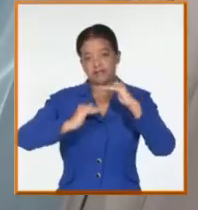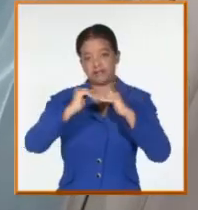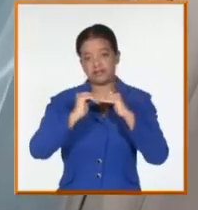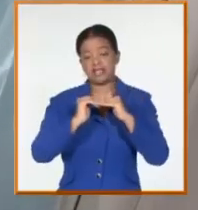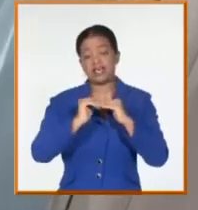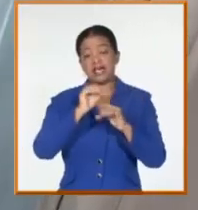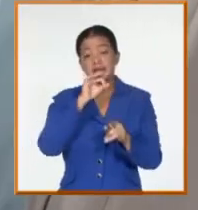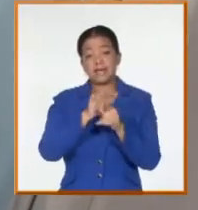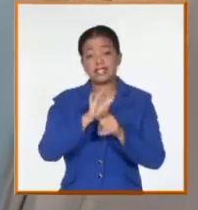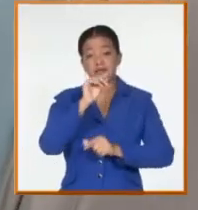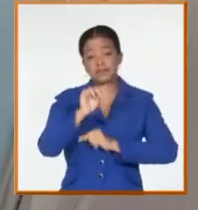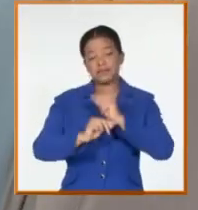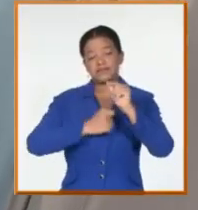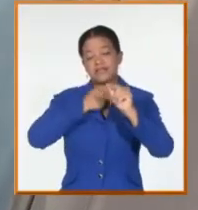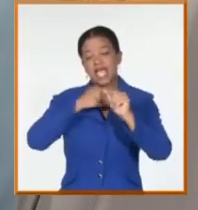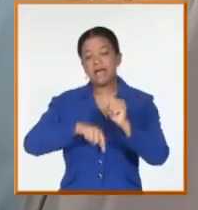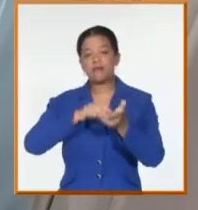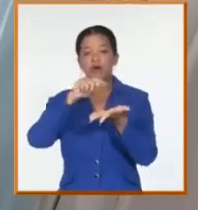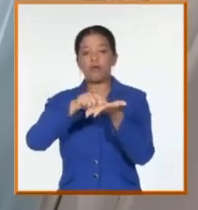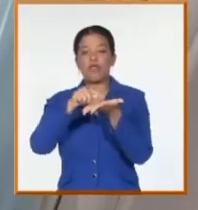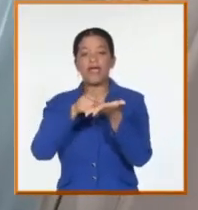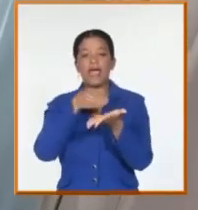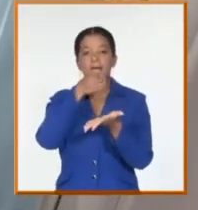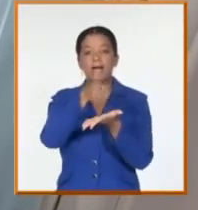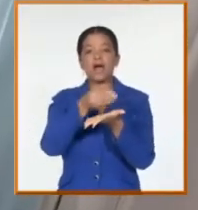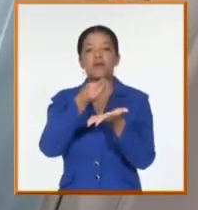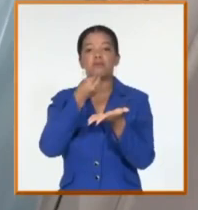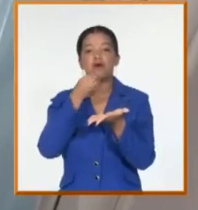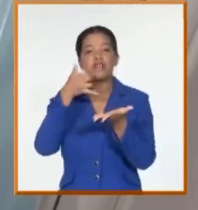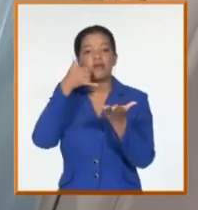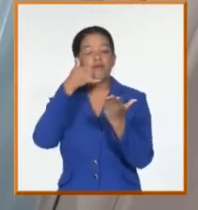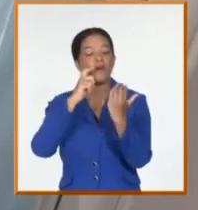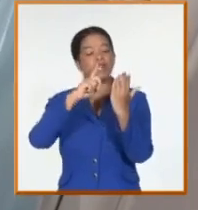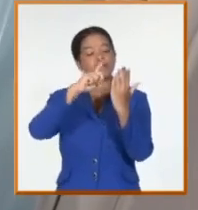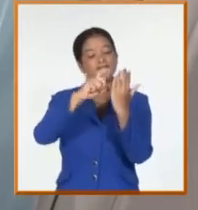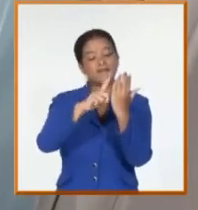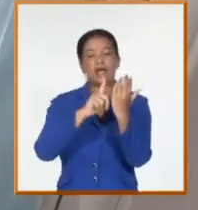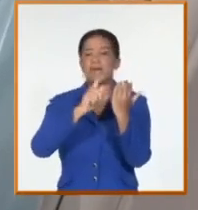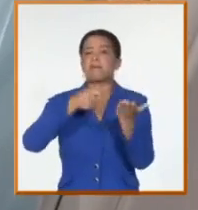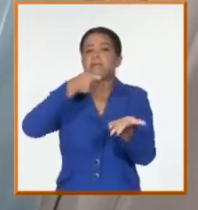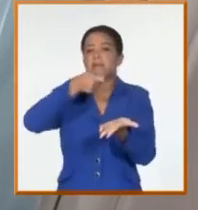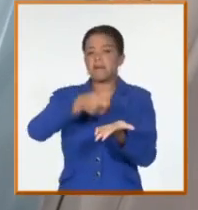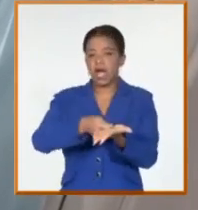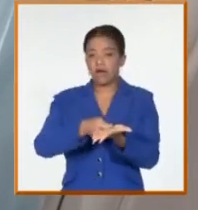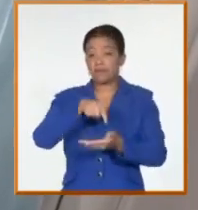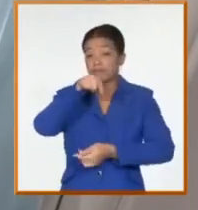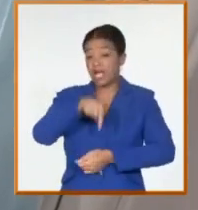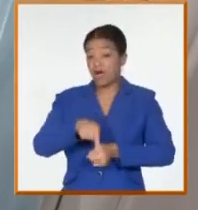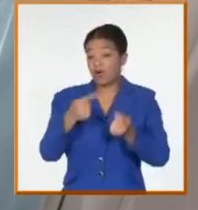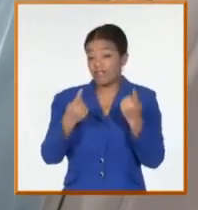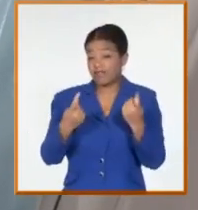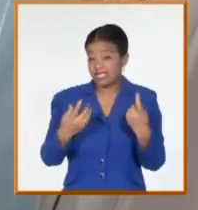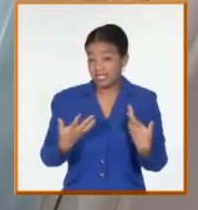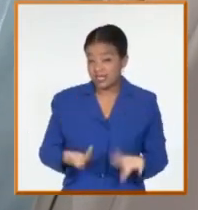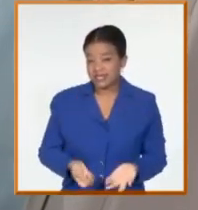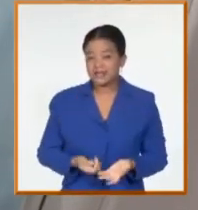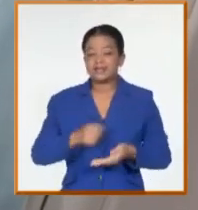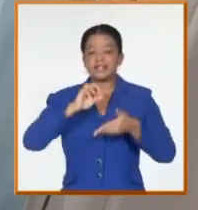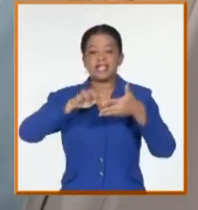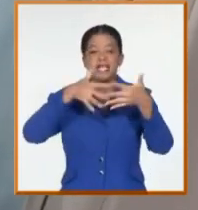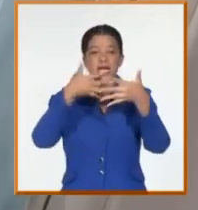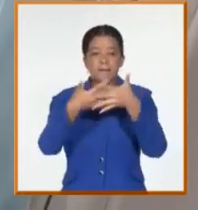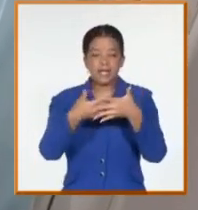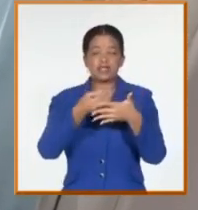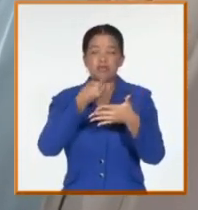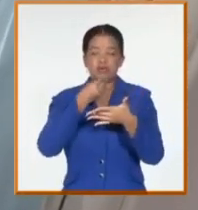es poner el código QR en las unidades ahora viene el paso de exigir exigir parte de los usuarios por parte de las instituciones que se